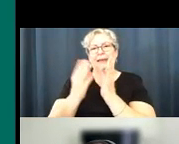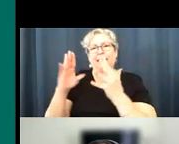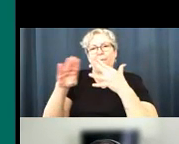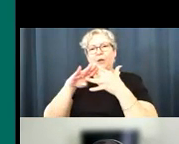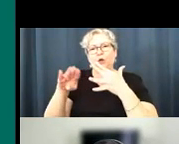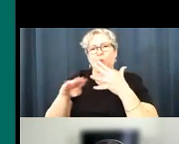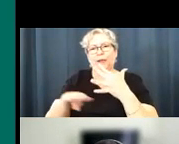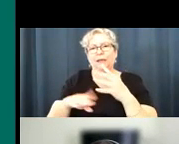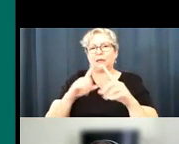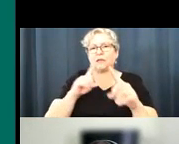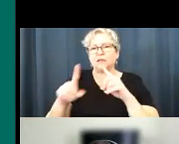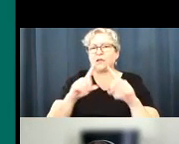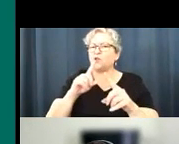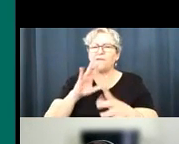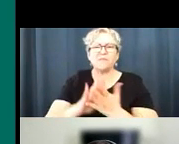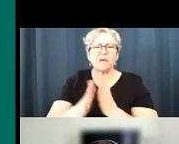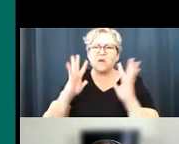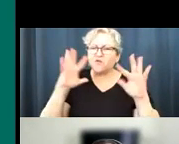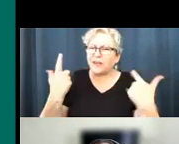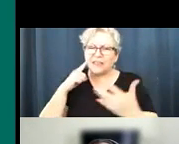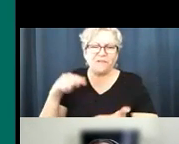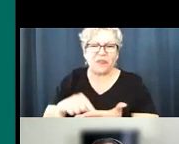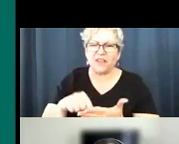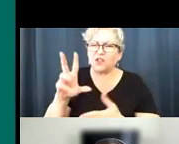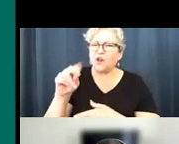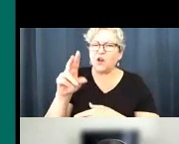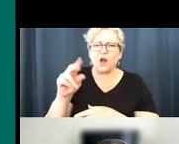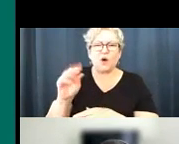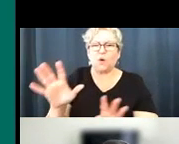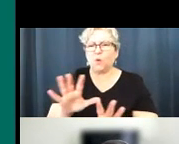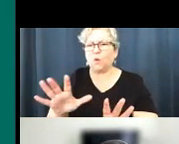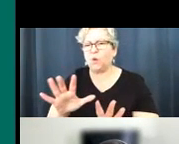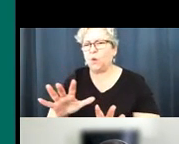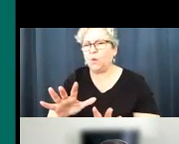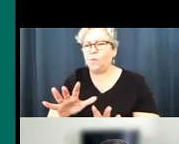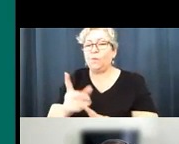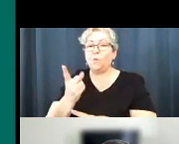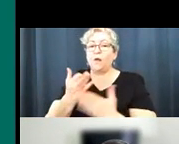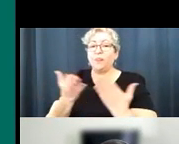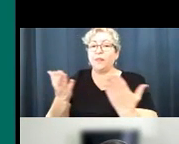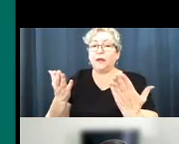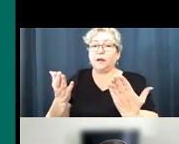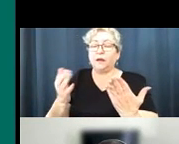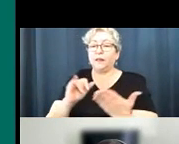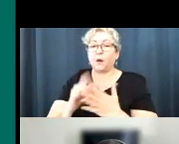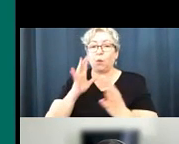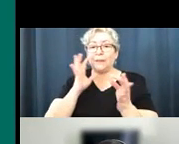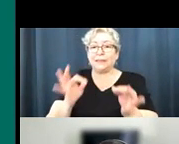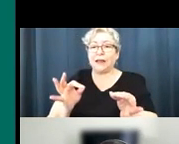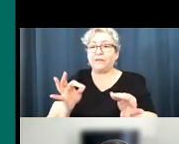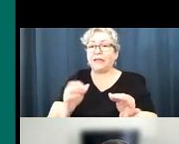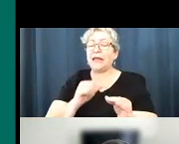puede poner para que sea algo elegante a través. Y no puede volverse loco haciéndolo, ¿verdad? Puede ser algo mínimo. Una de las cosas que